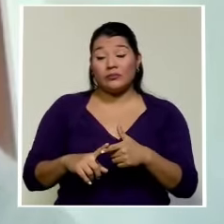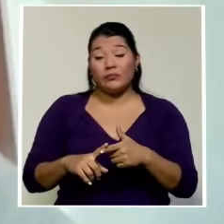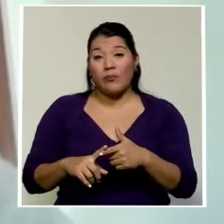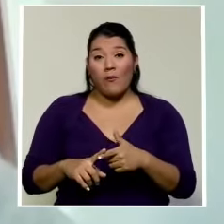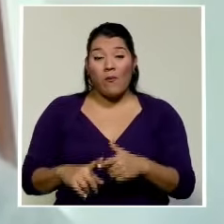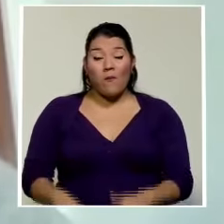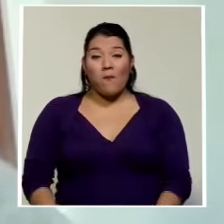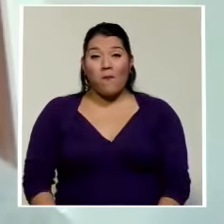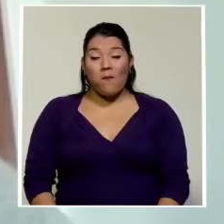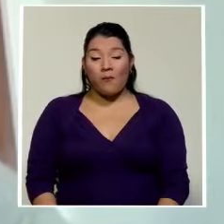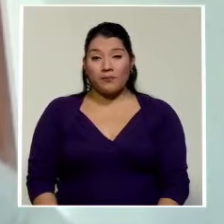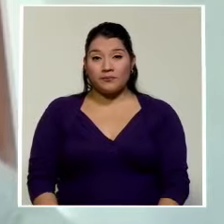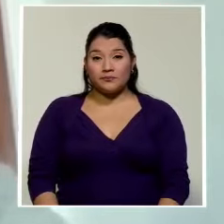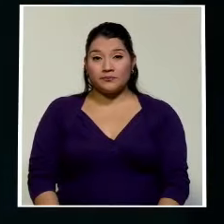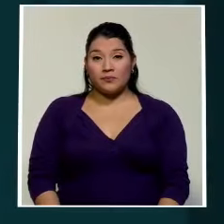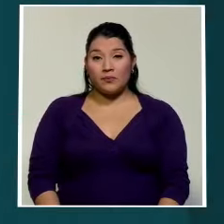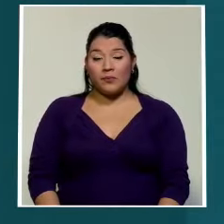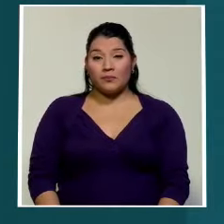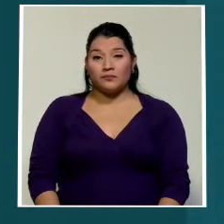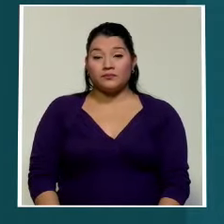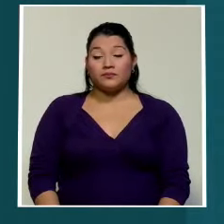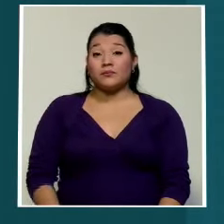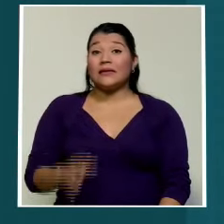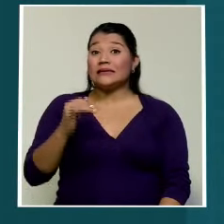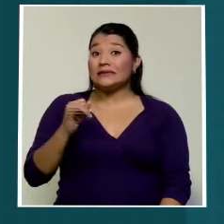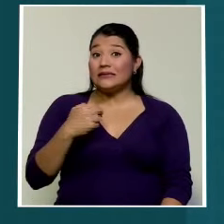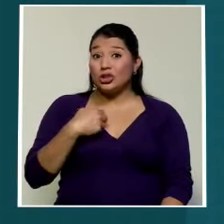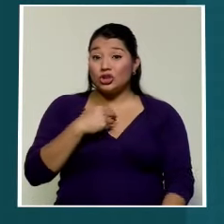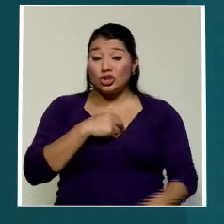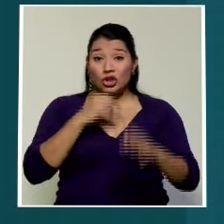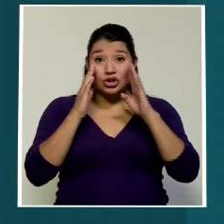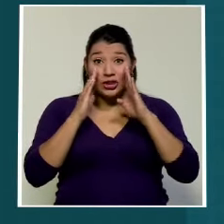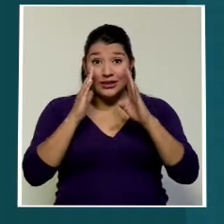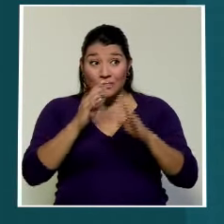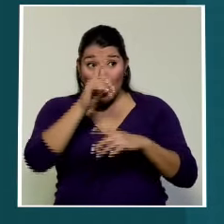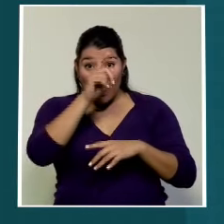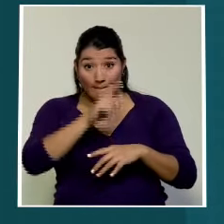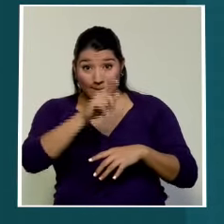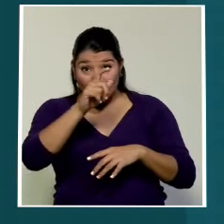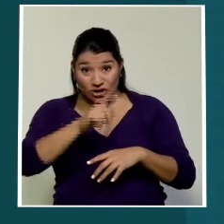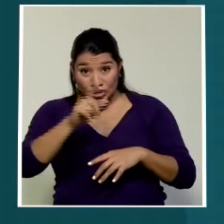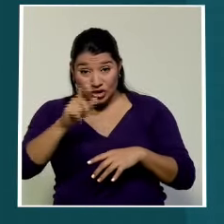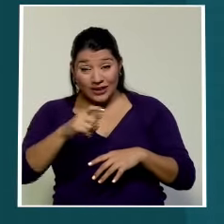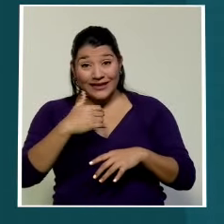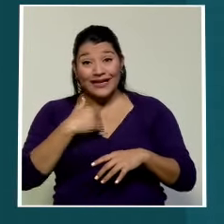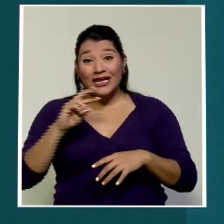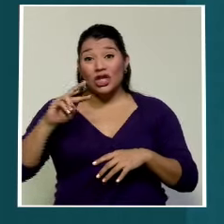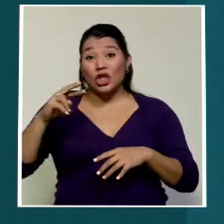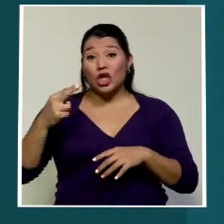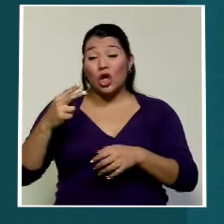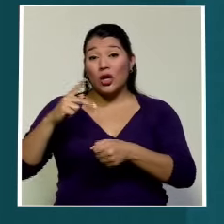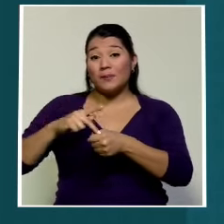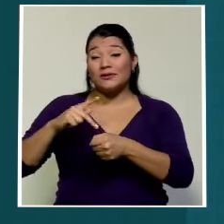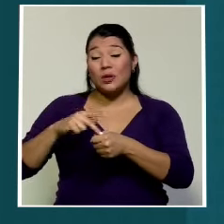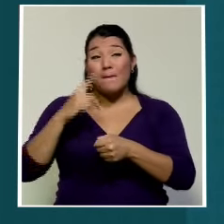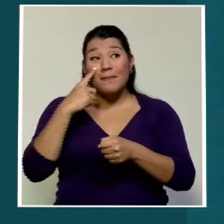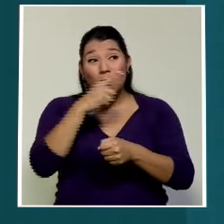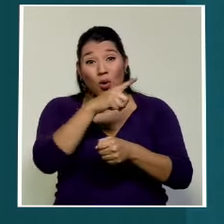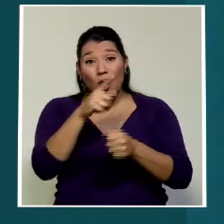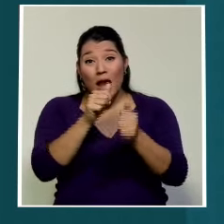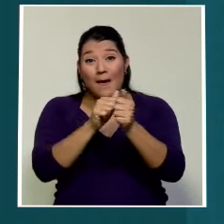efectivamente observar en la práctica. Si ponemos atención a las figuras que lideran estas dobles postulaciones, vemos que en su mayoría son